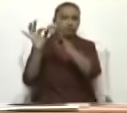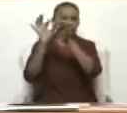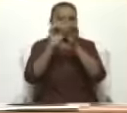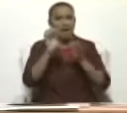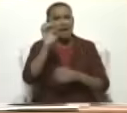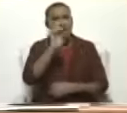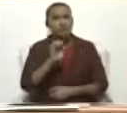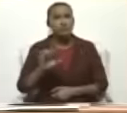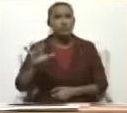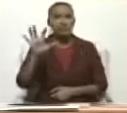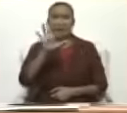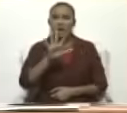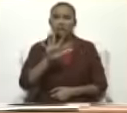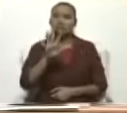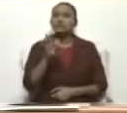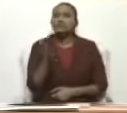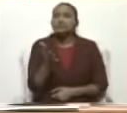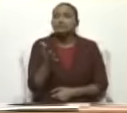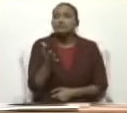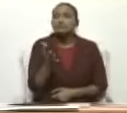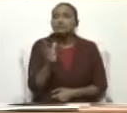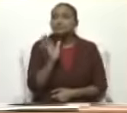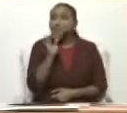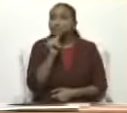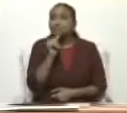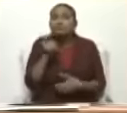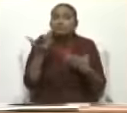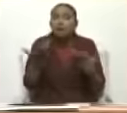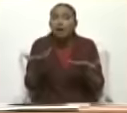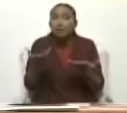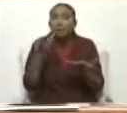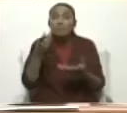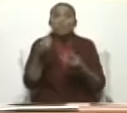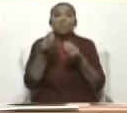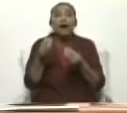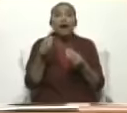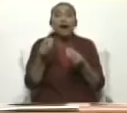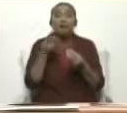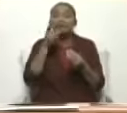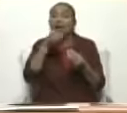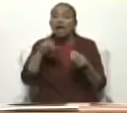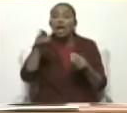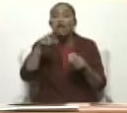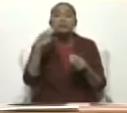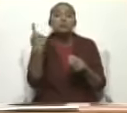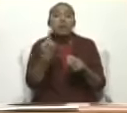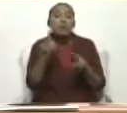más ineficaces del mundo. Ellos sirven para andar detrás de Estados Unidos.